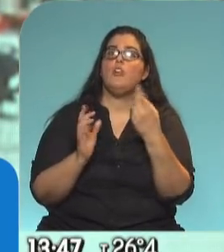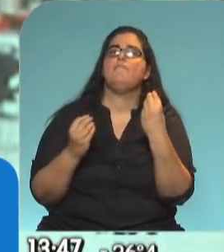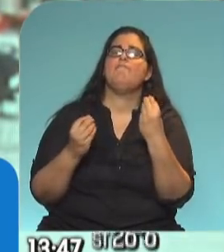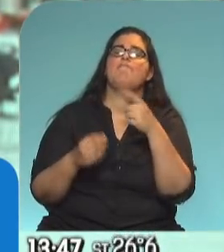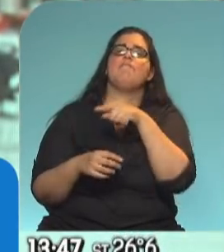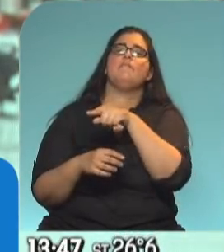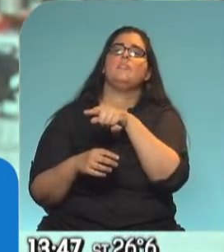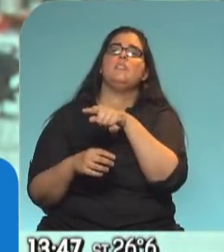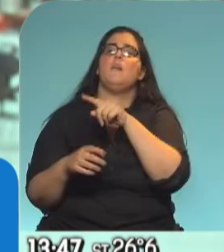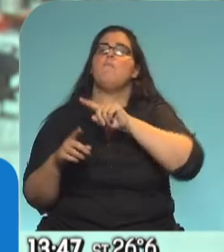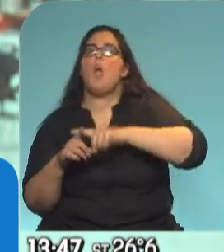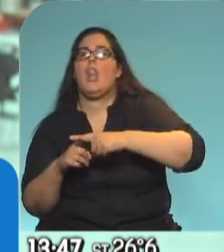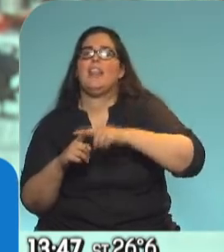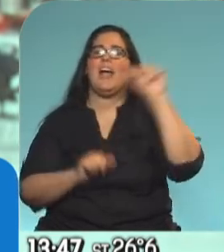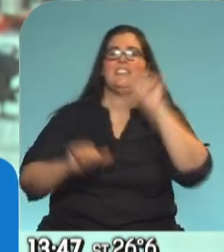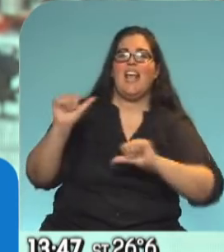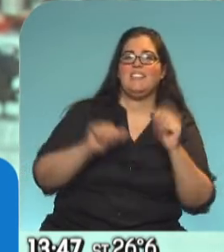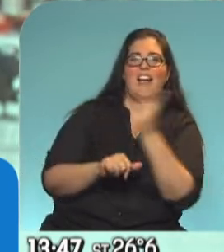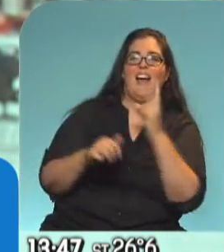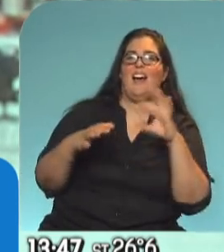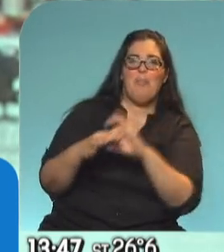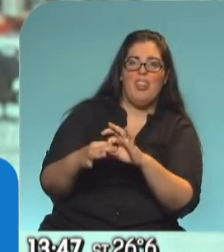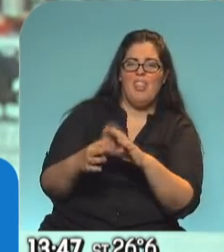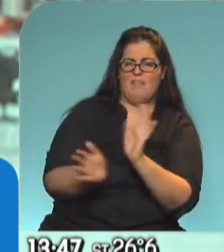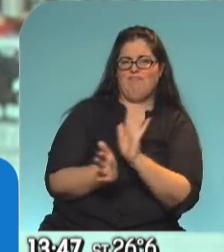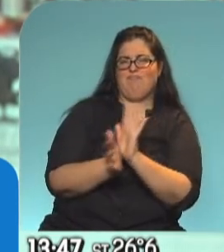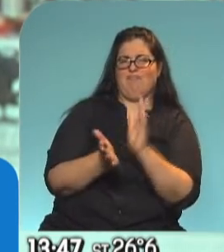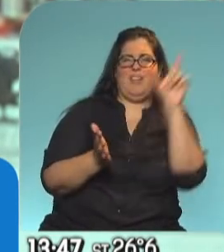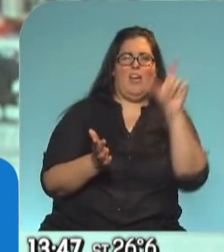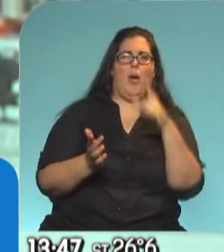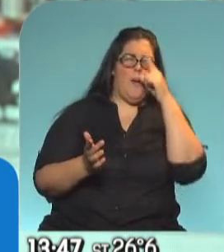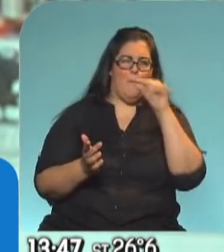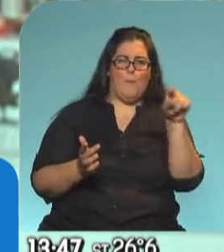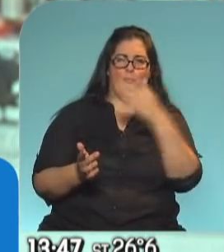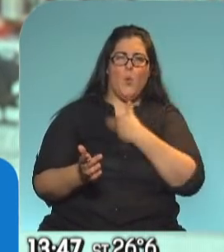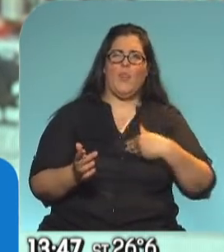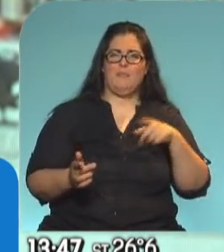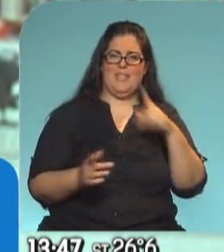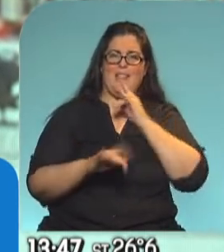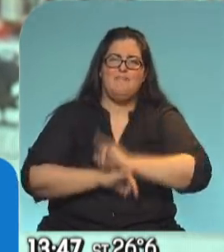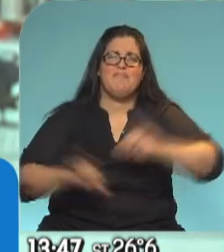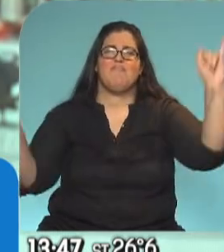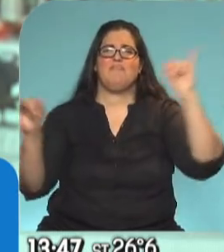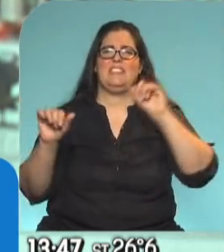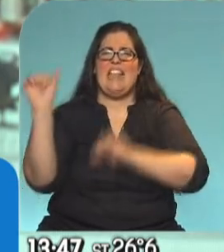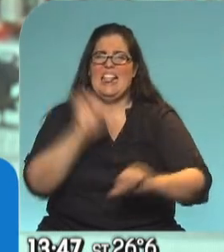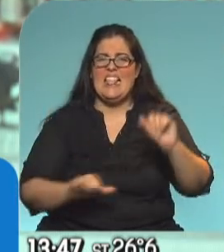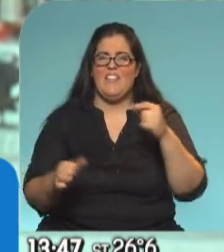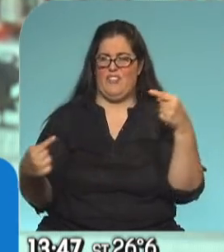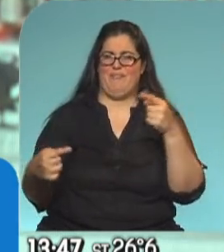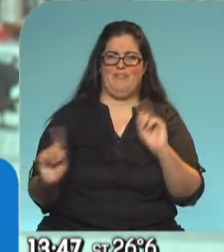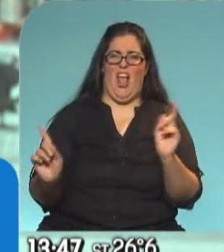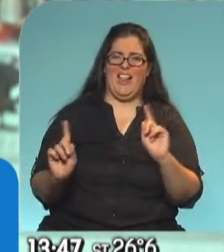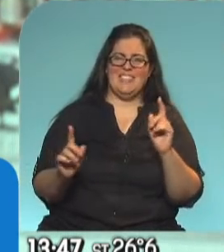fusión entre política y ciencia, ¿no? Que sea Vladimir Putin el que hace los anuncios, sino el equipo científico, el equipo de médicos y